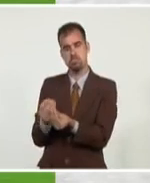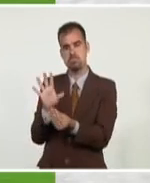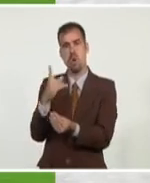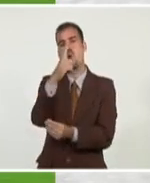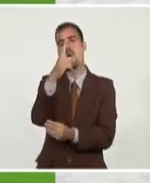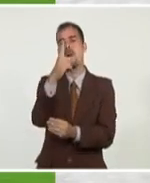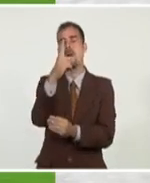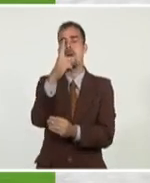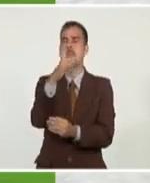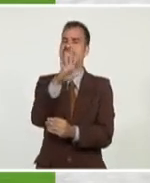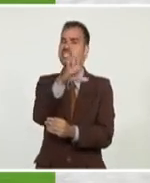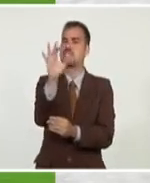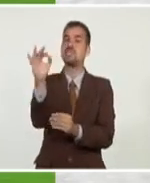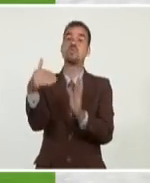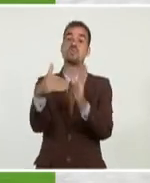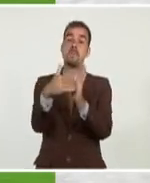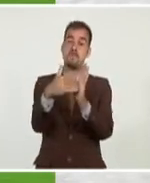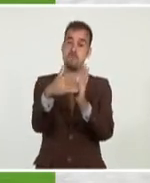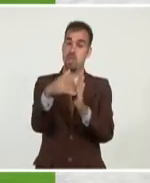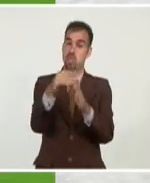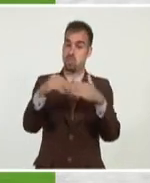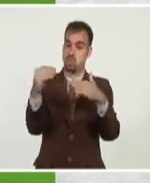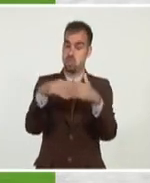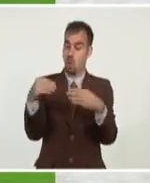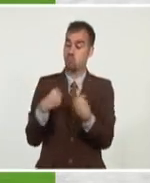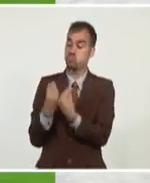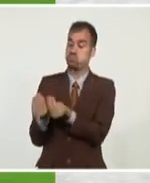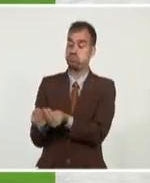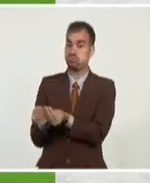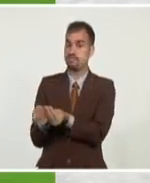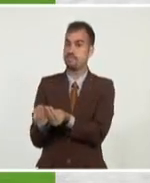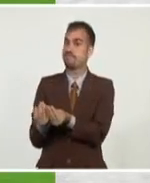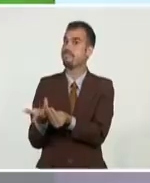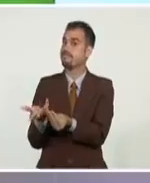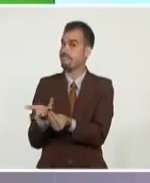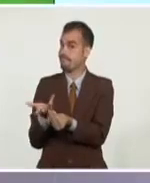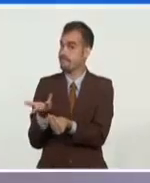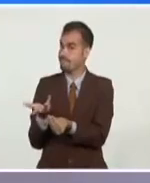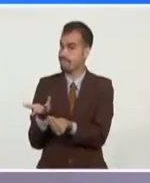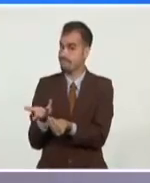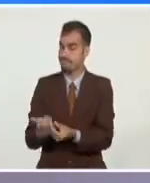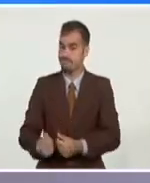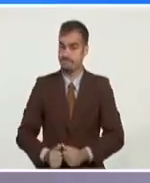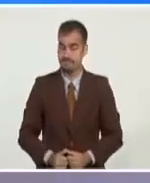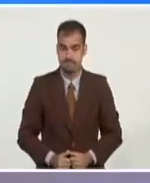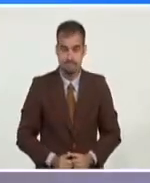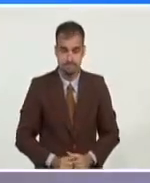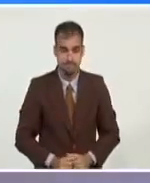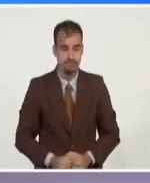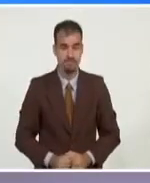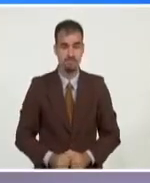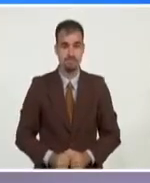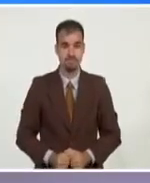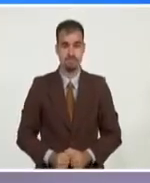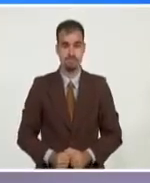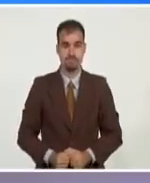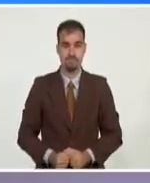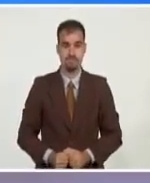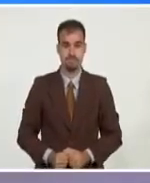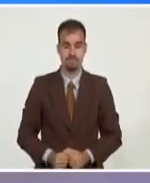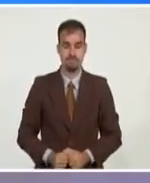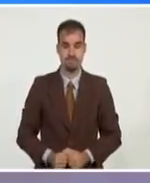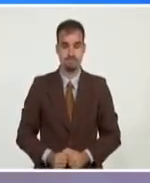$500,000, $500,000 al Instituto Nacional Demócrata. Esta llamada que recordamos, donde le